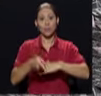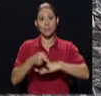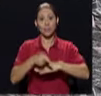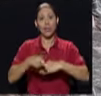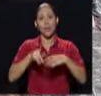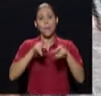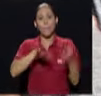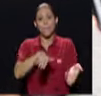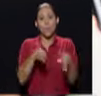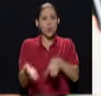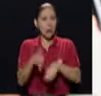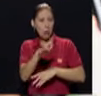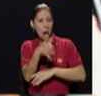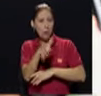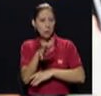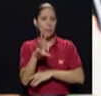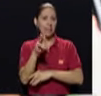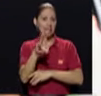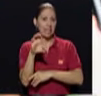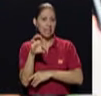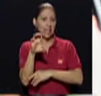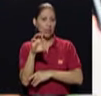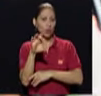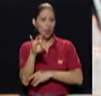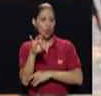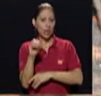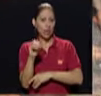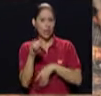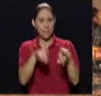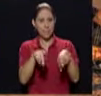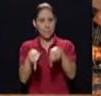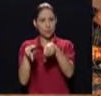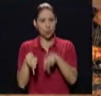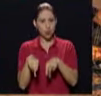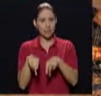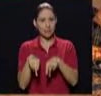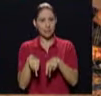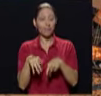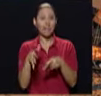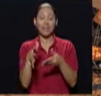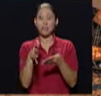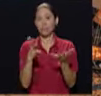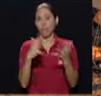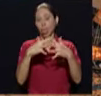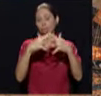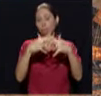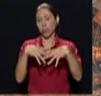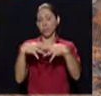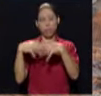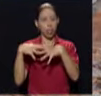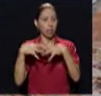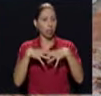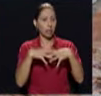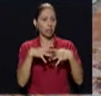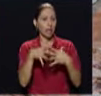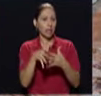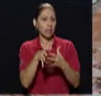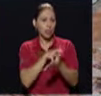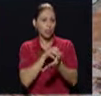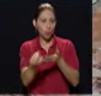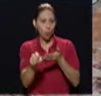En Ecuador se perdieron la vida de alrededor de 680 personas y se destruyeron